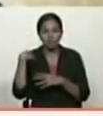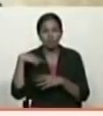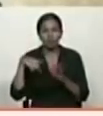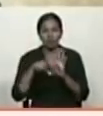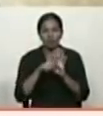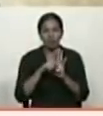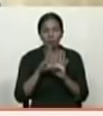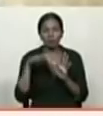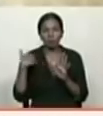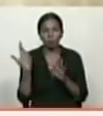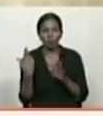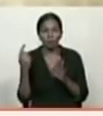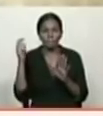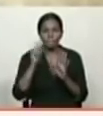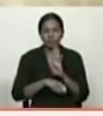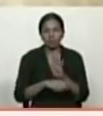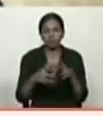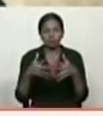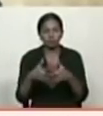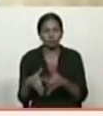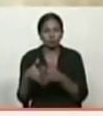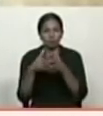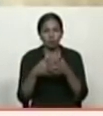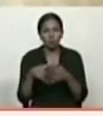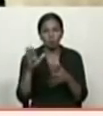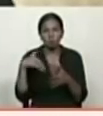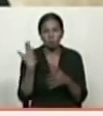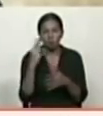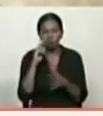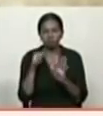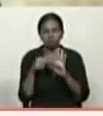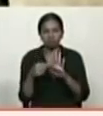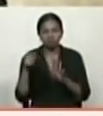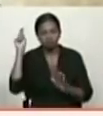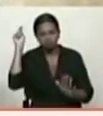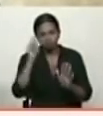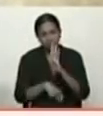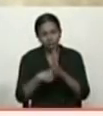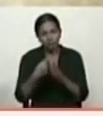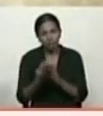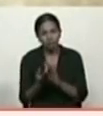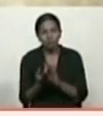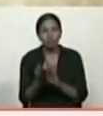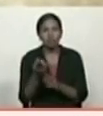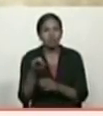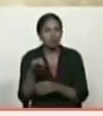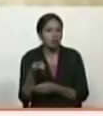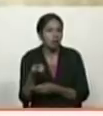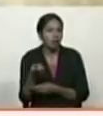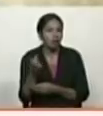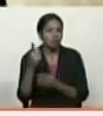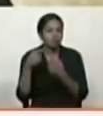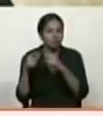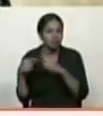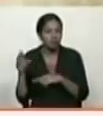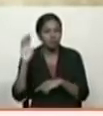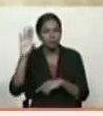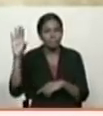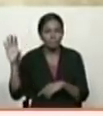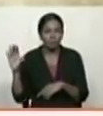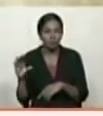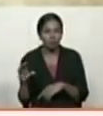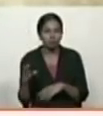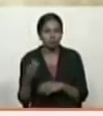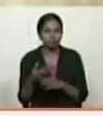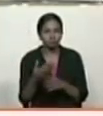menos un país como los Estados Unidos, autoridad moral para sancionar o para castigar a otros países, y mucho menos fuera